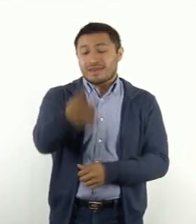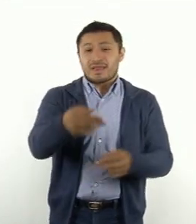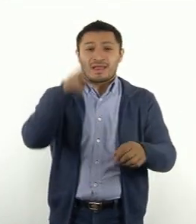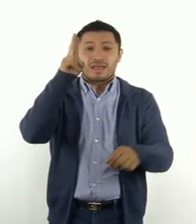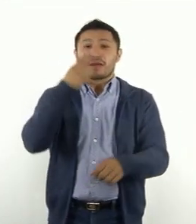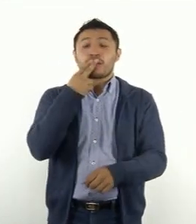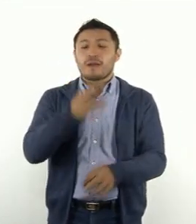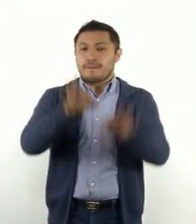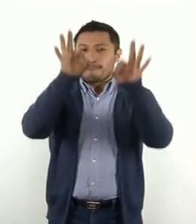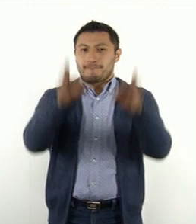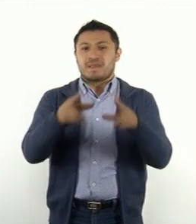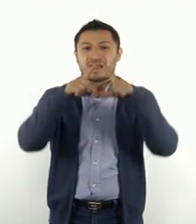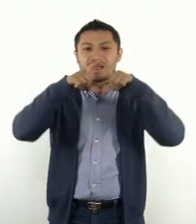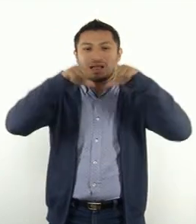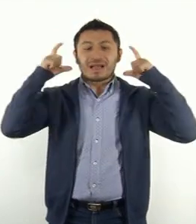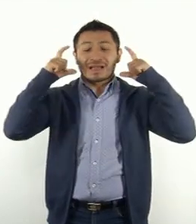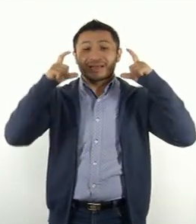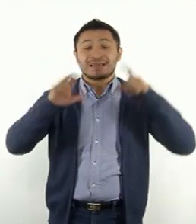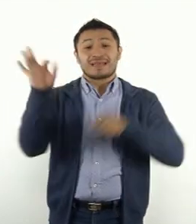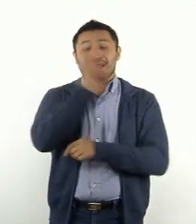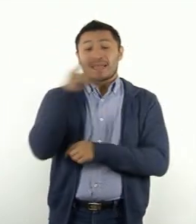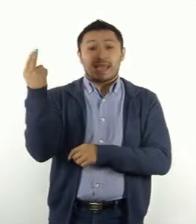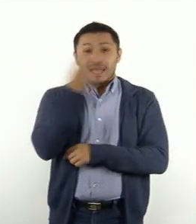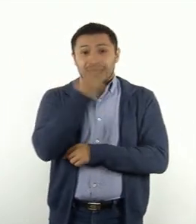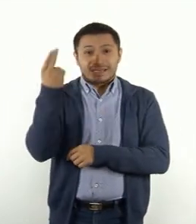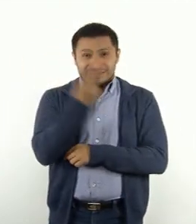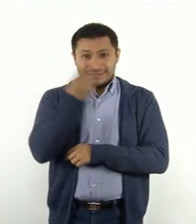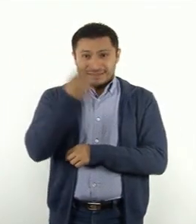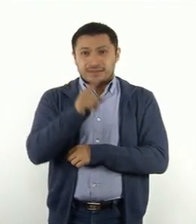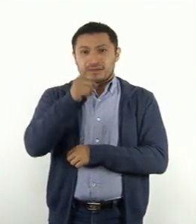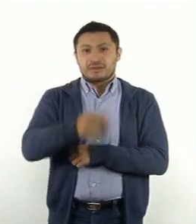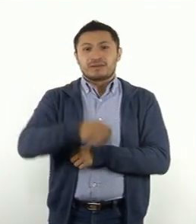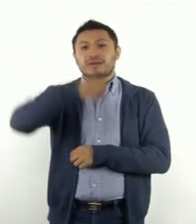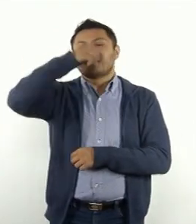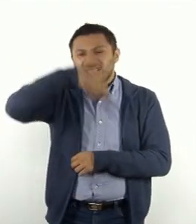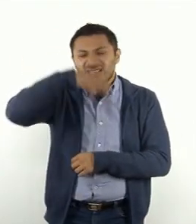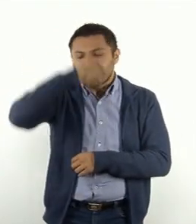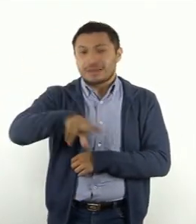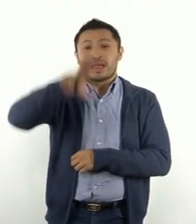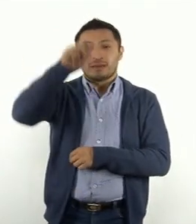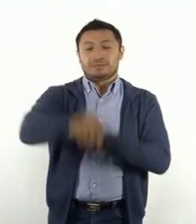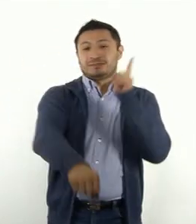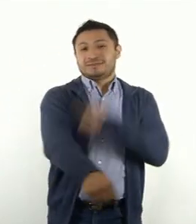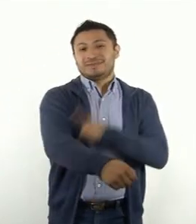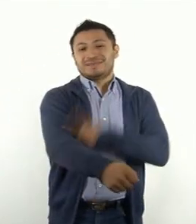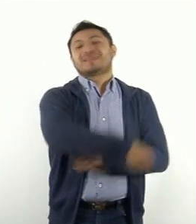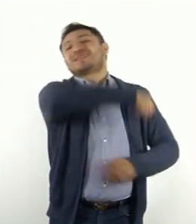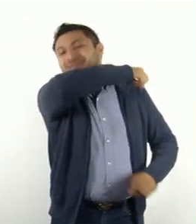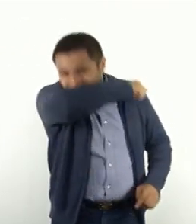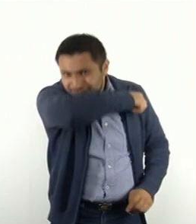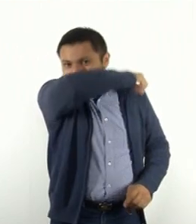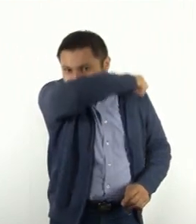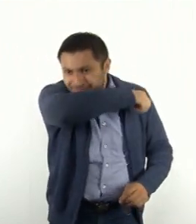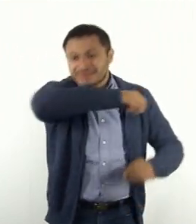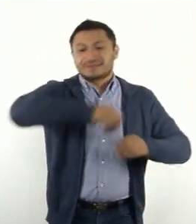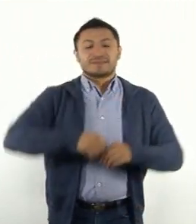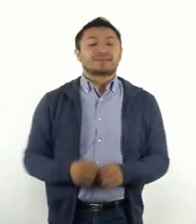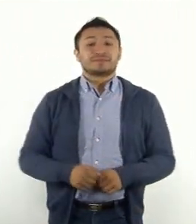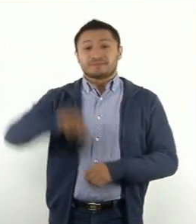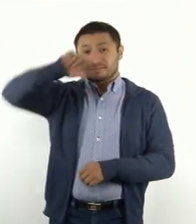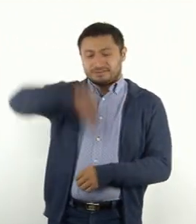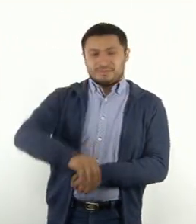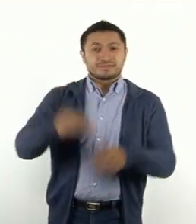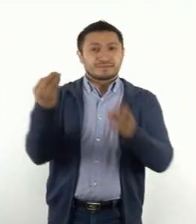correcta el cubrebocas. Y en caso de ser necesario, tosan o estornuden en la parte interna del codo. La sesión de